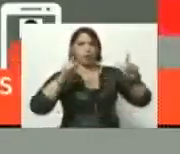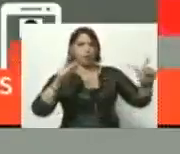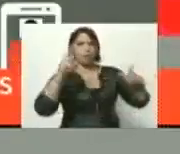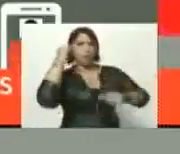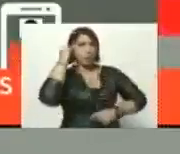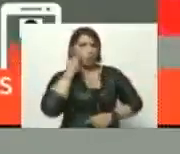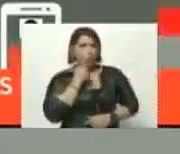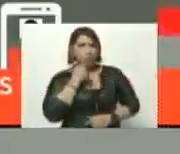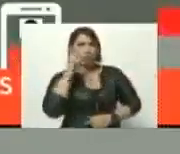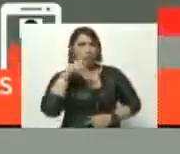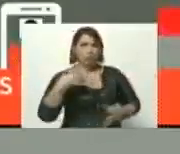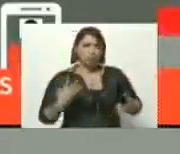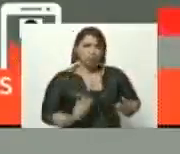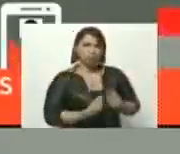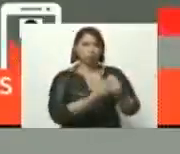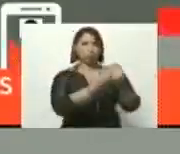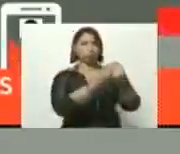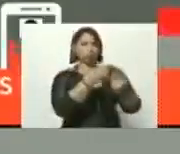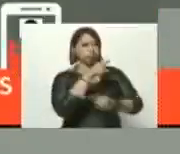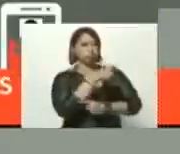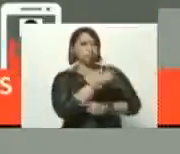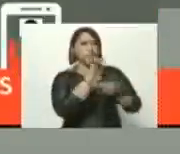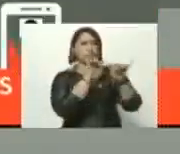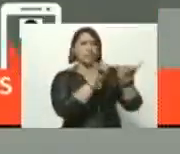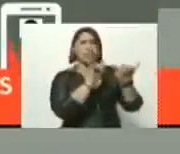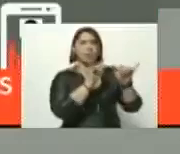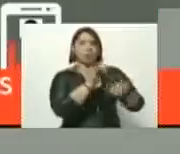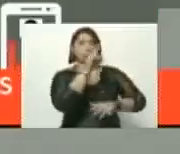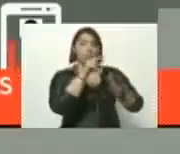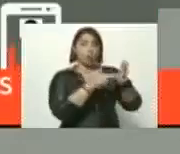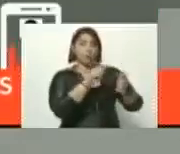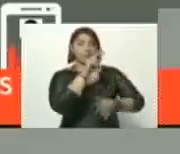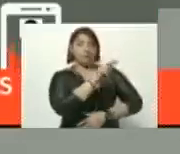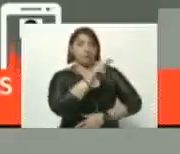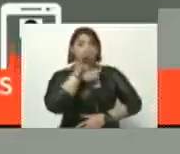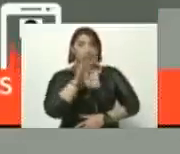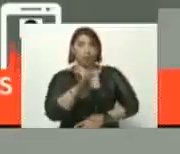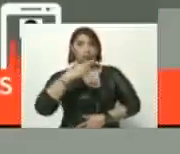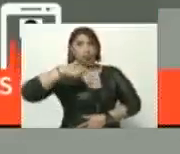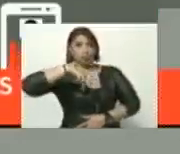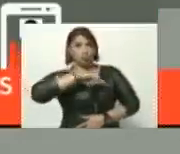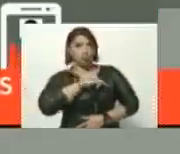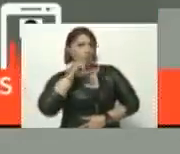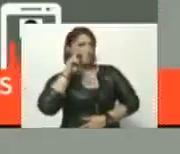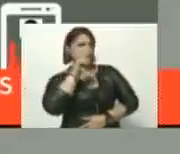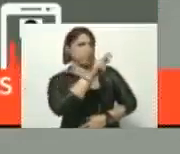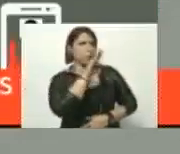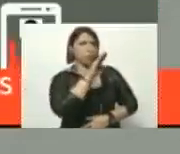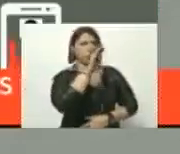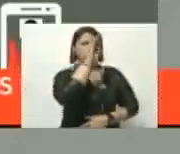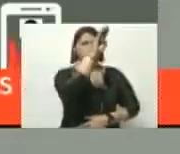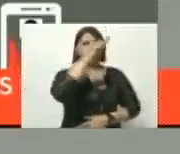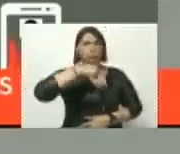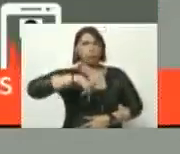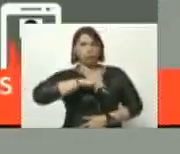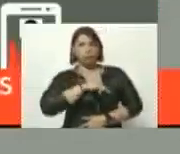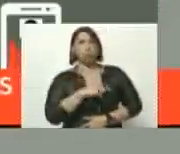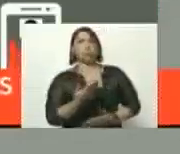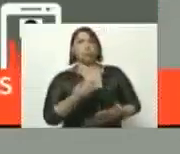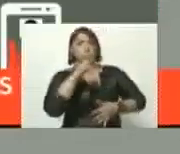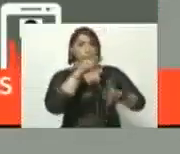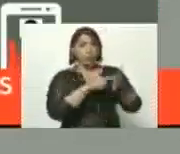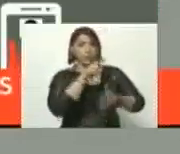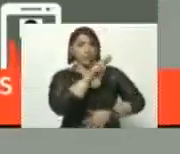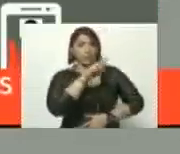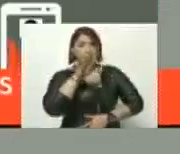Bolívar y acompañándola a usted, porque este 2024, que es nuestra visión a futuro, es el 2024